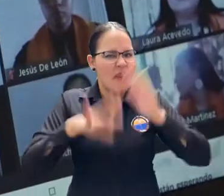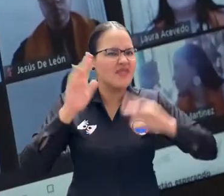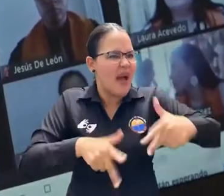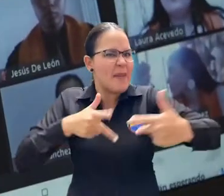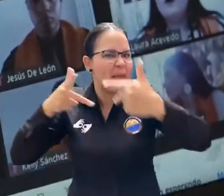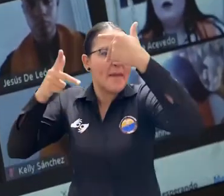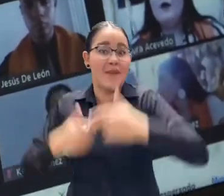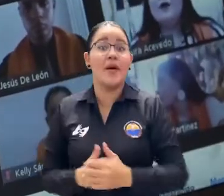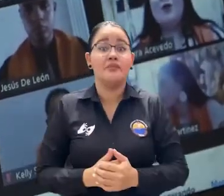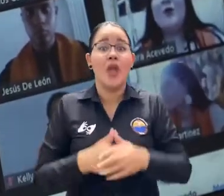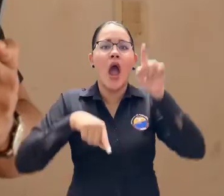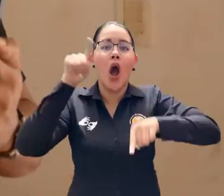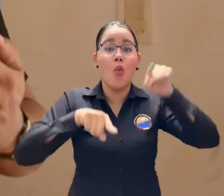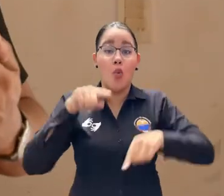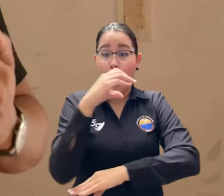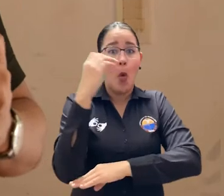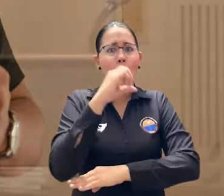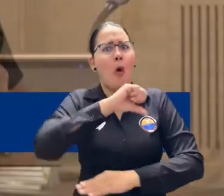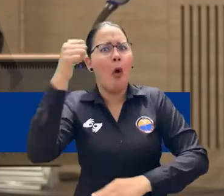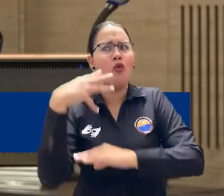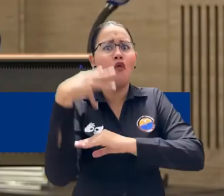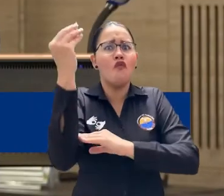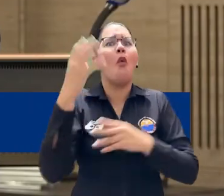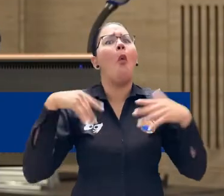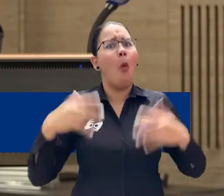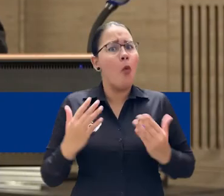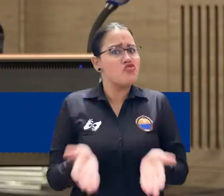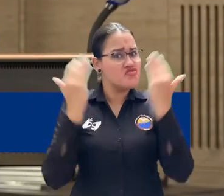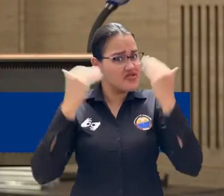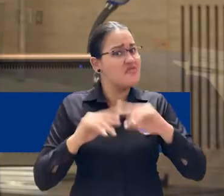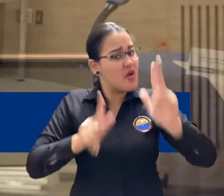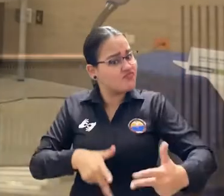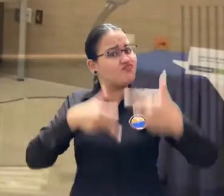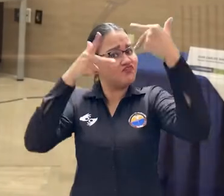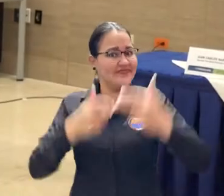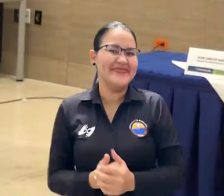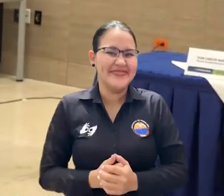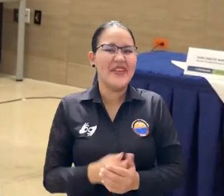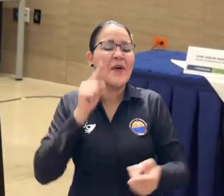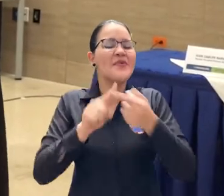ustedes el hecho de poder decir, soy graduado de la universidad pública. La Universidad del Magdalena, su universidad.